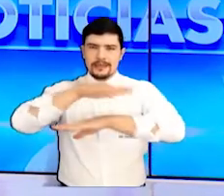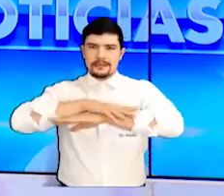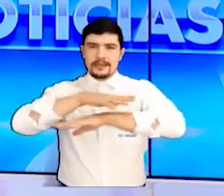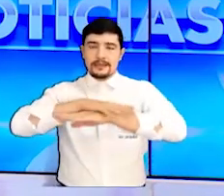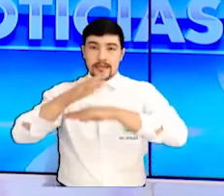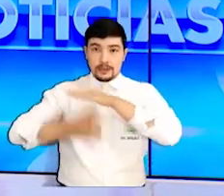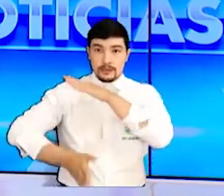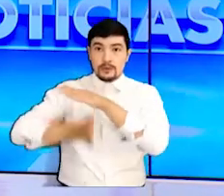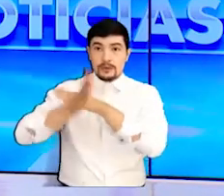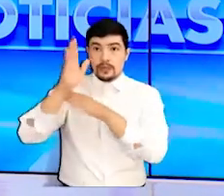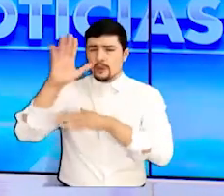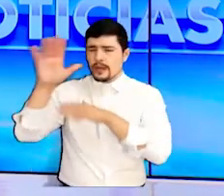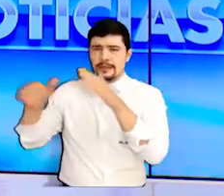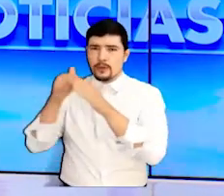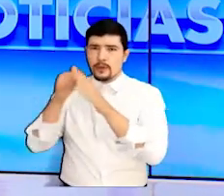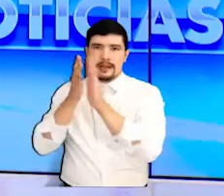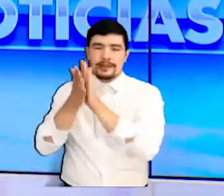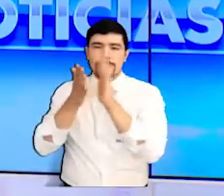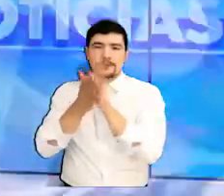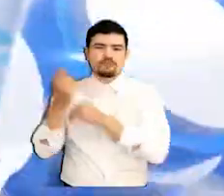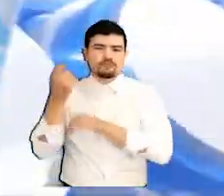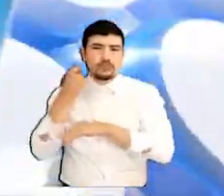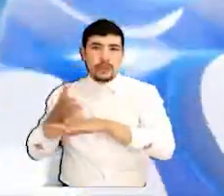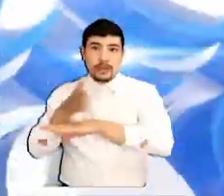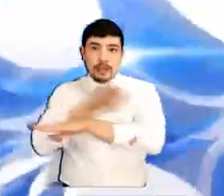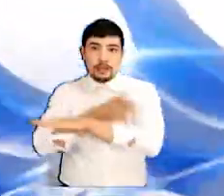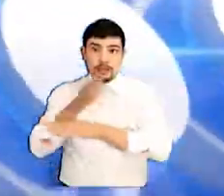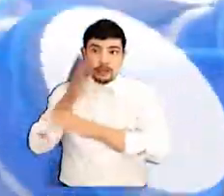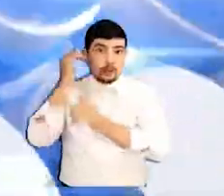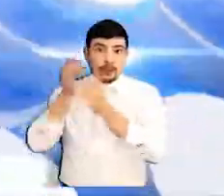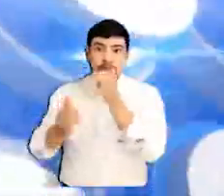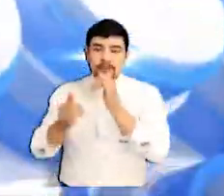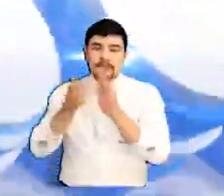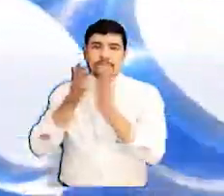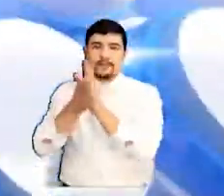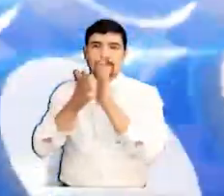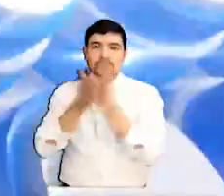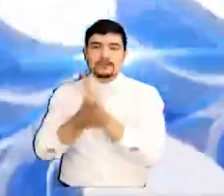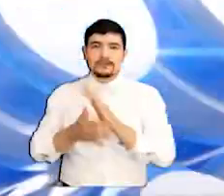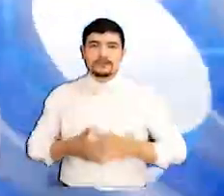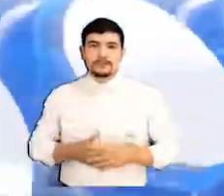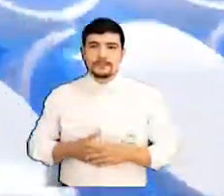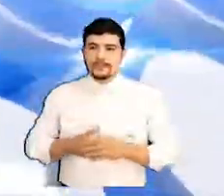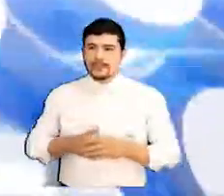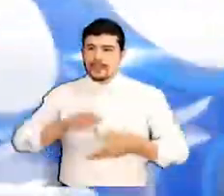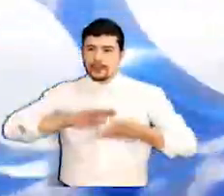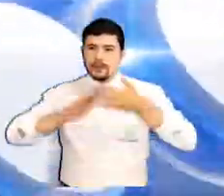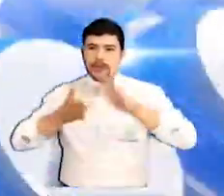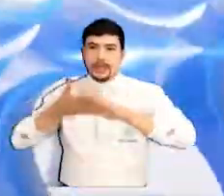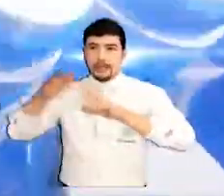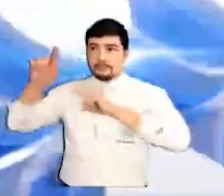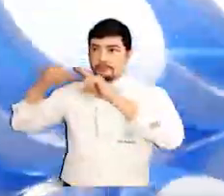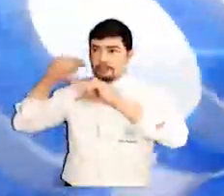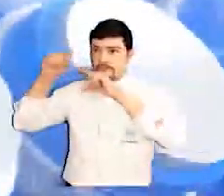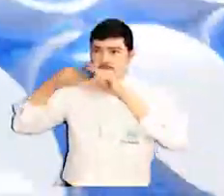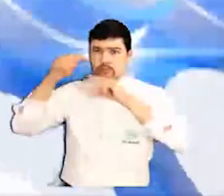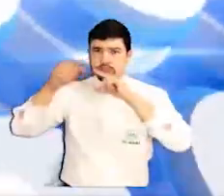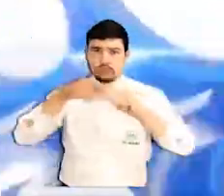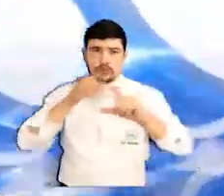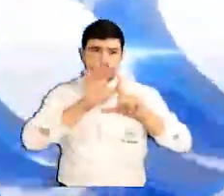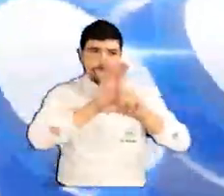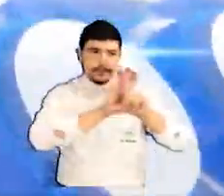nuestro lente ciudadano de cómo se vive la emergencia en la transversal que de Florida Blanca comunica a Bucaramanga.